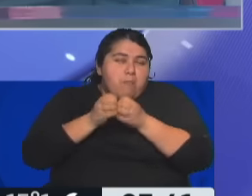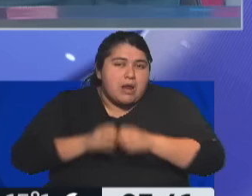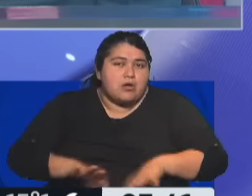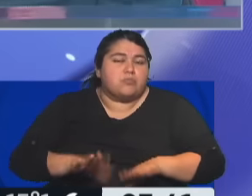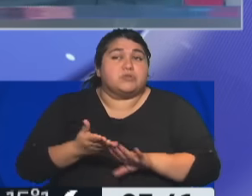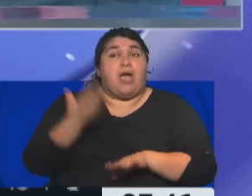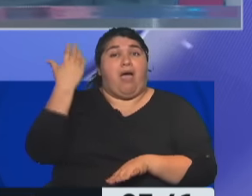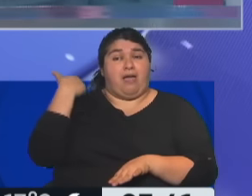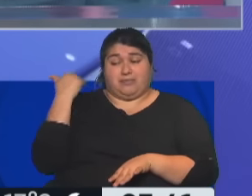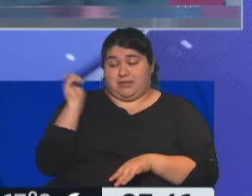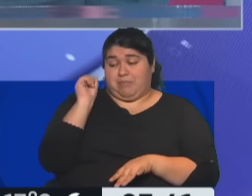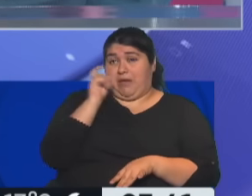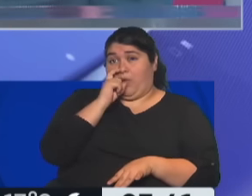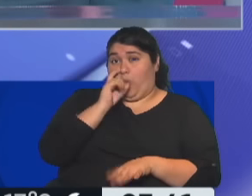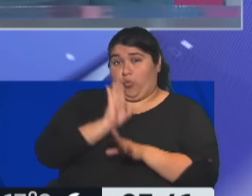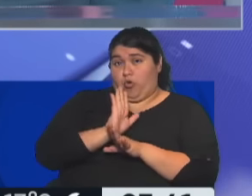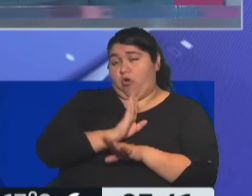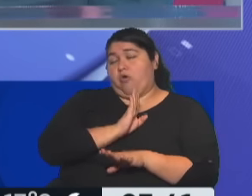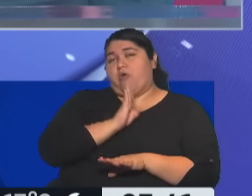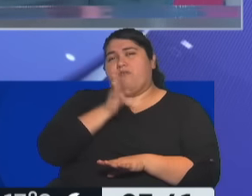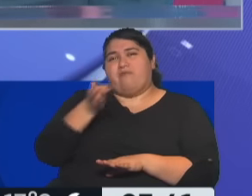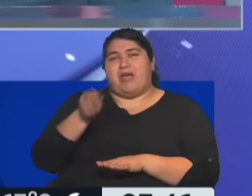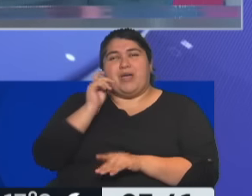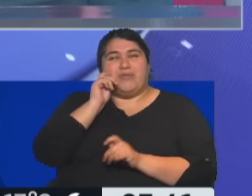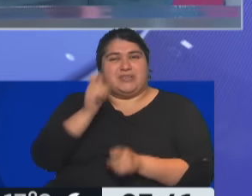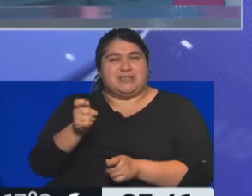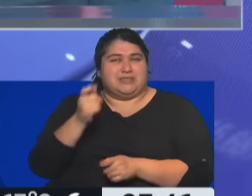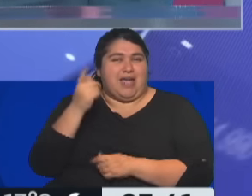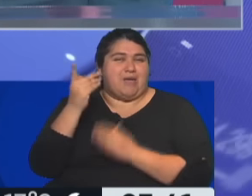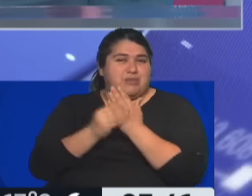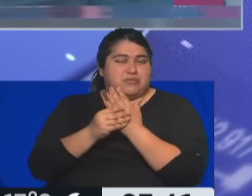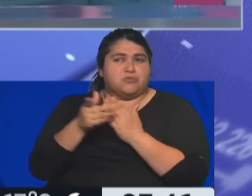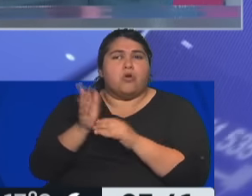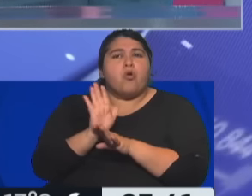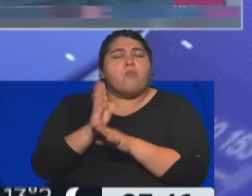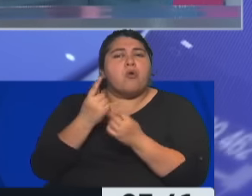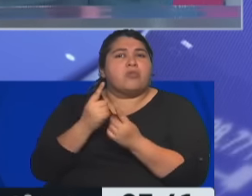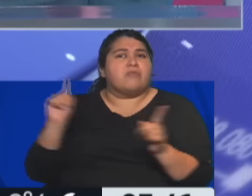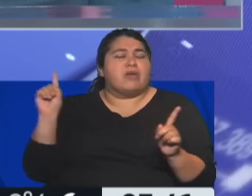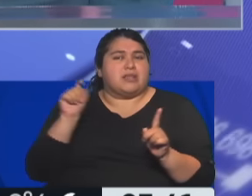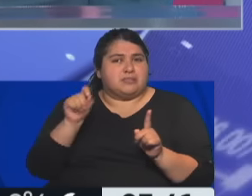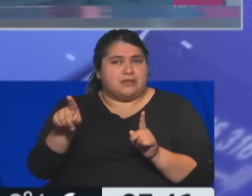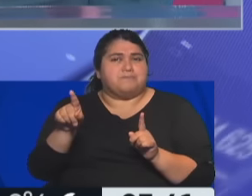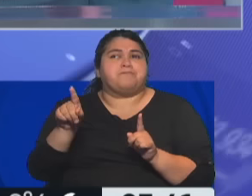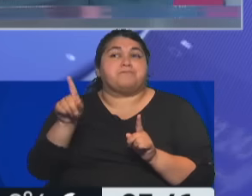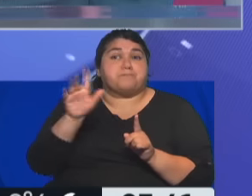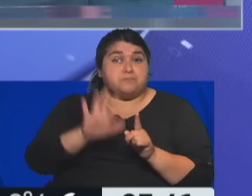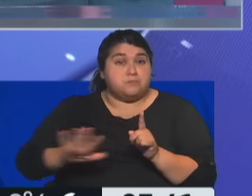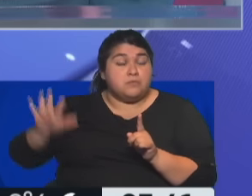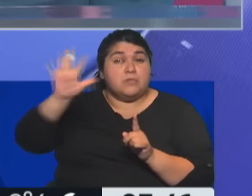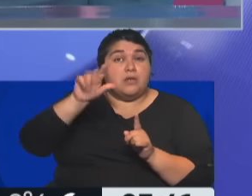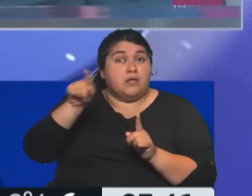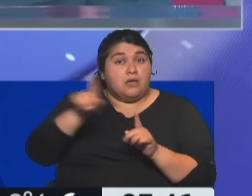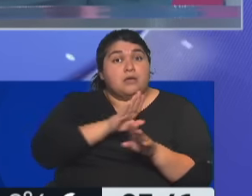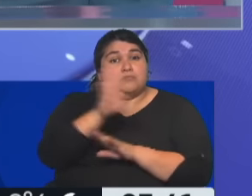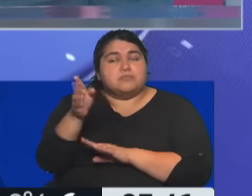Jong-un en junio y del año pasado, que fue un cosmódromo en la región de Amur, lo